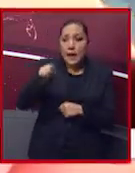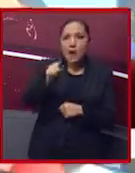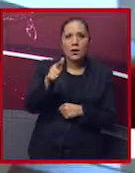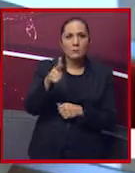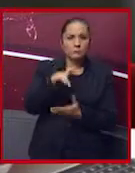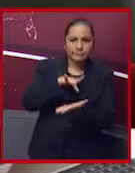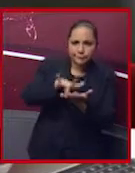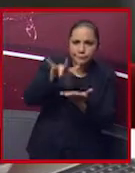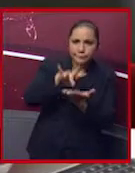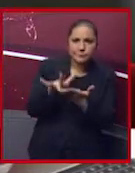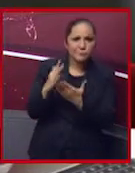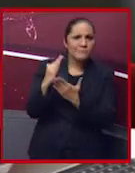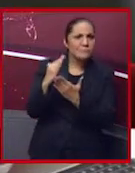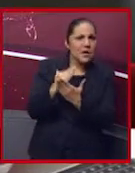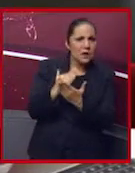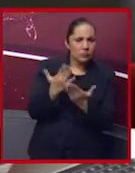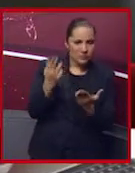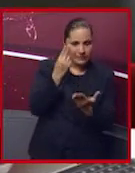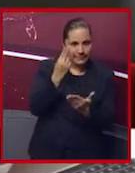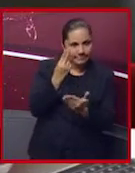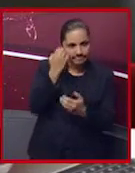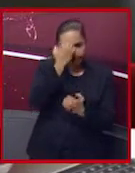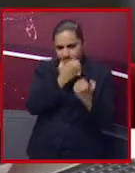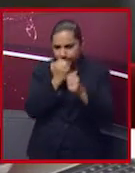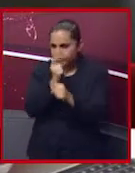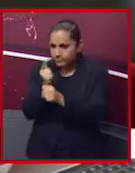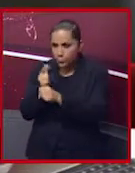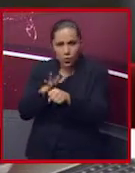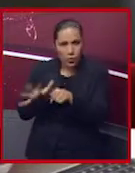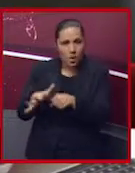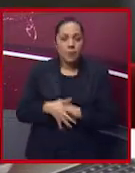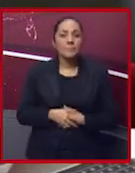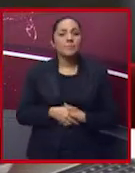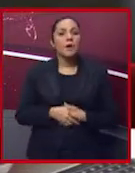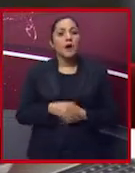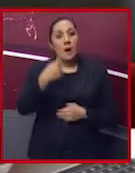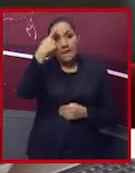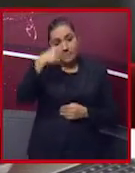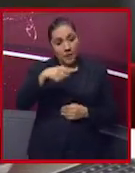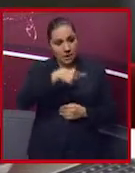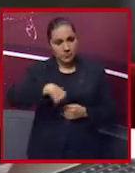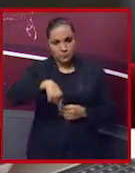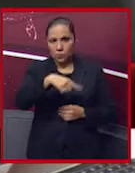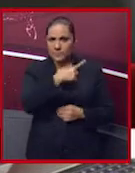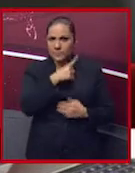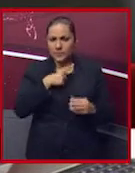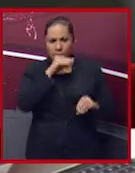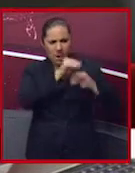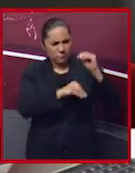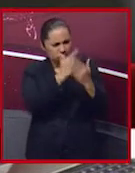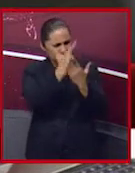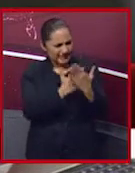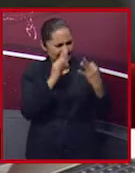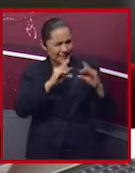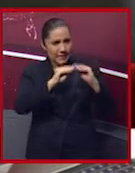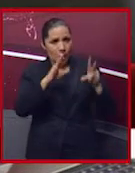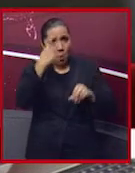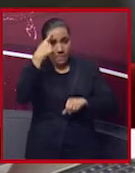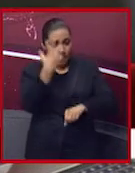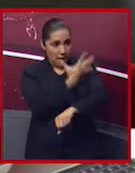menos. Nos vamos mucho por la idea de que el padrón importa para la transparencia, y sí es cierto, pero importa mucho más como instrumento de